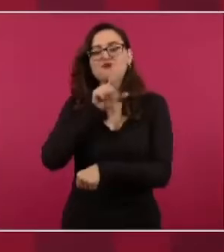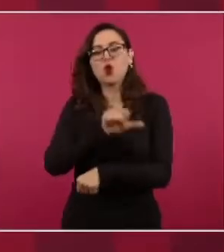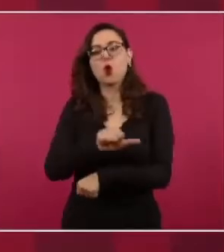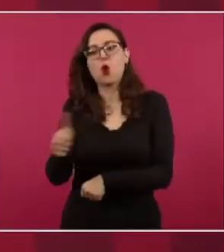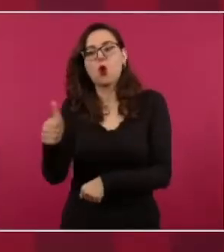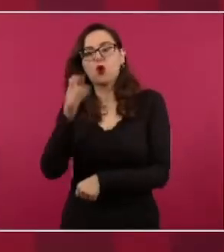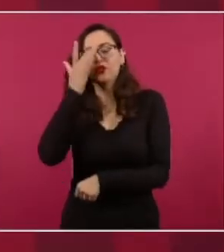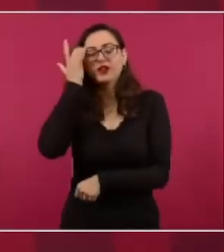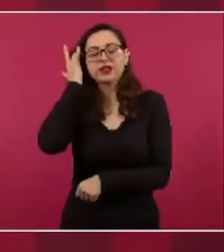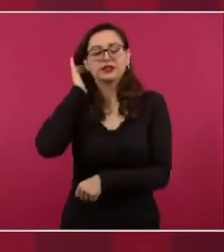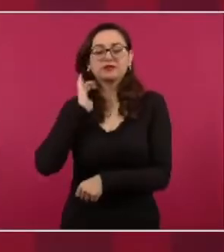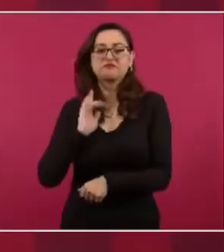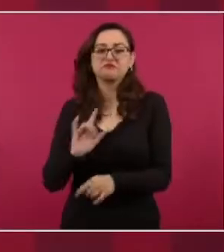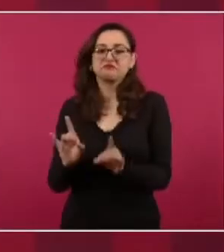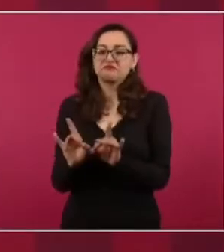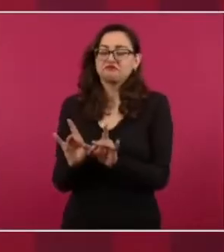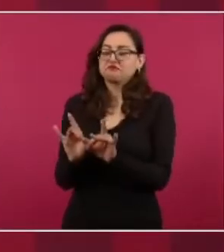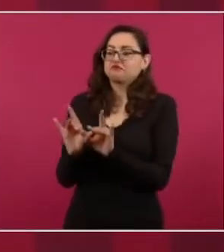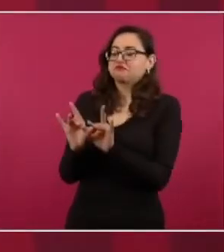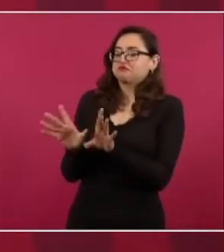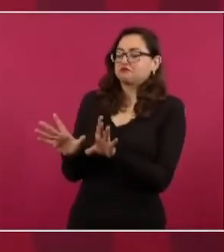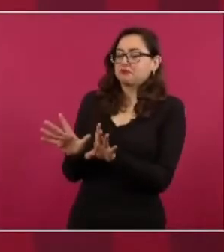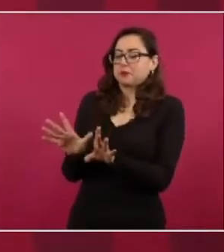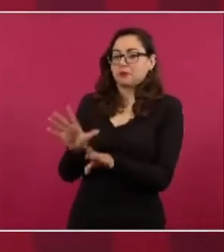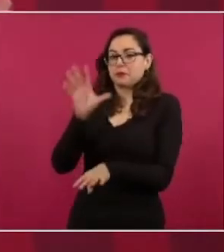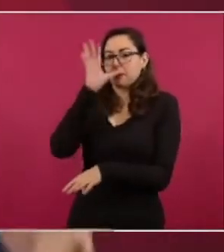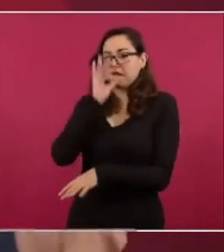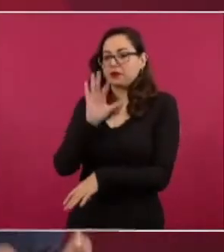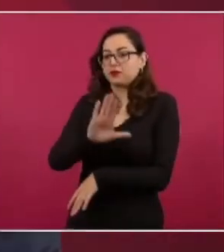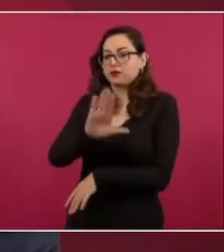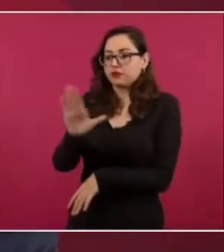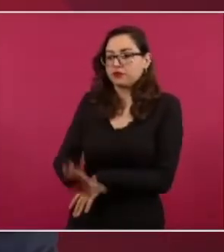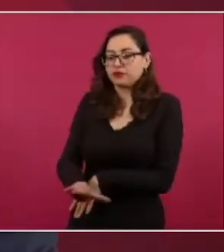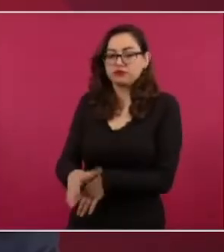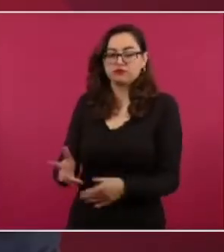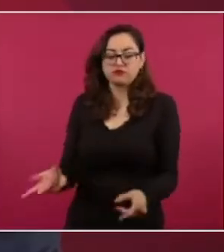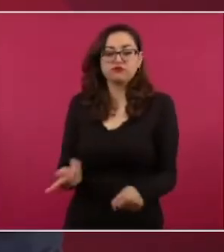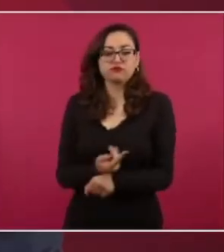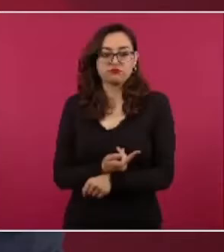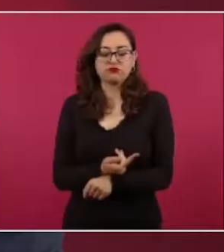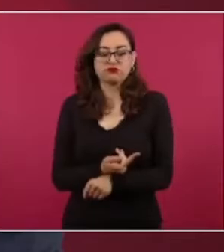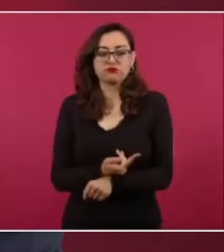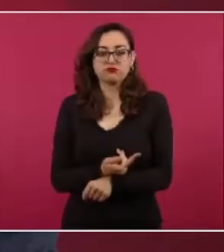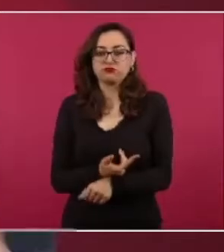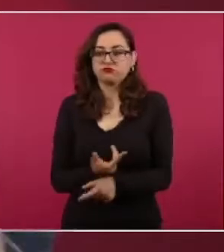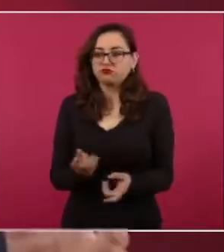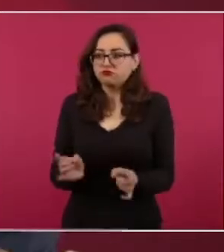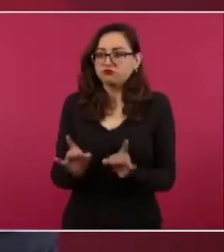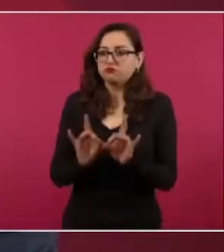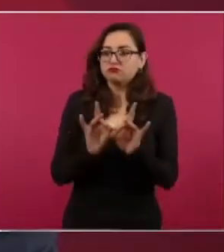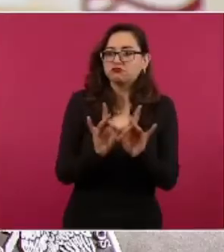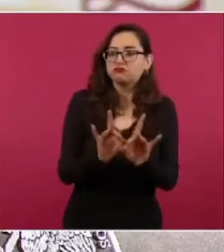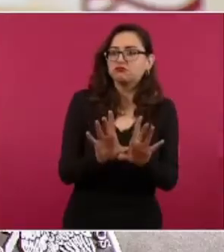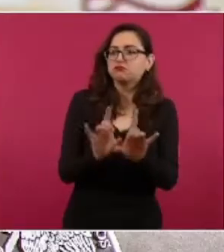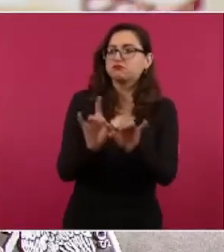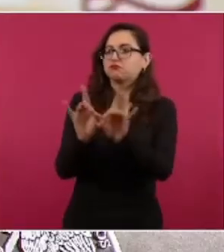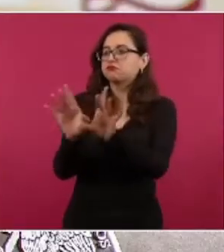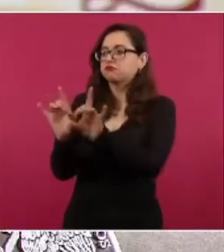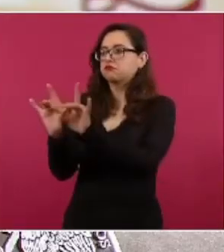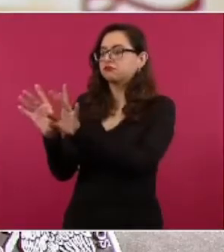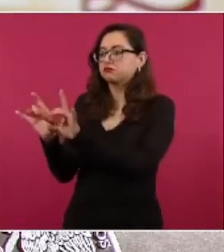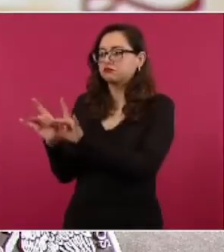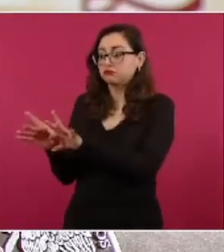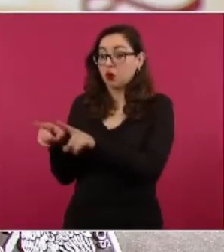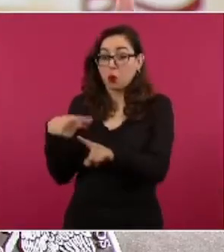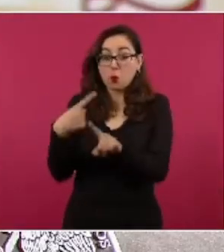tercera parte o más o menos una tercera parte en promedio, en todos los países del mundo que hacen